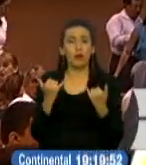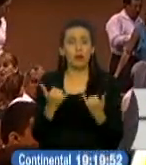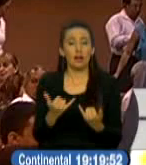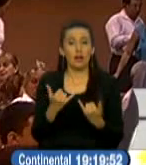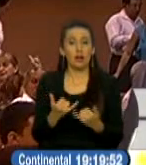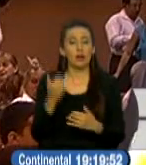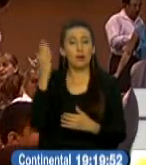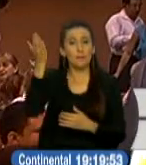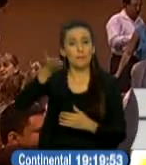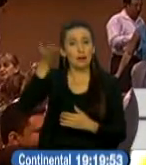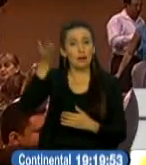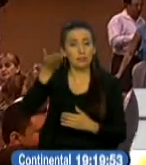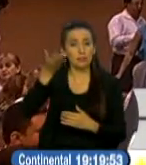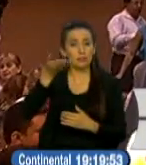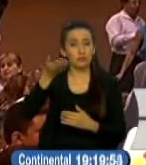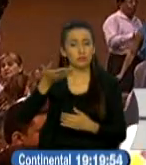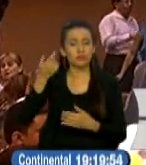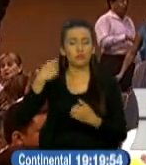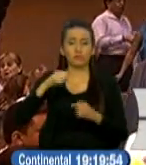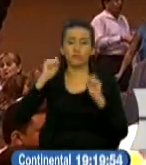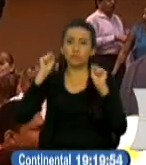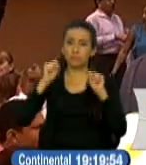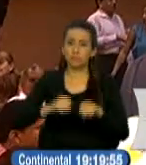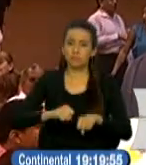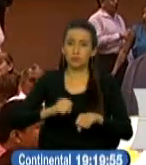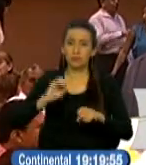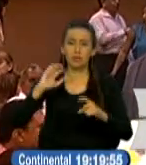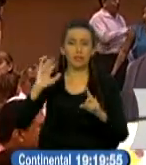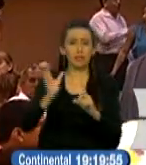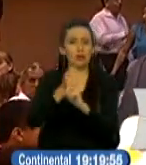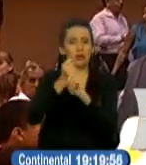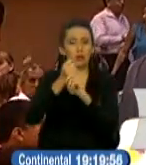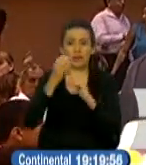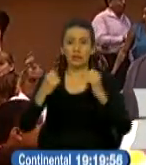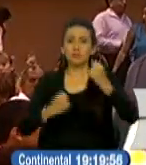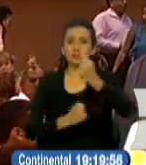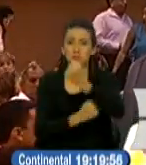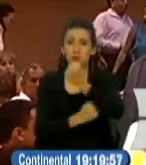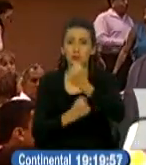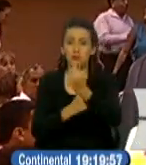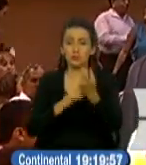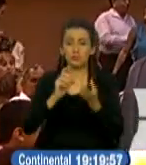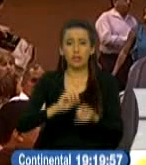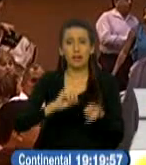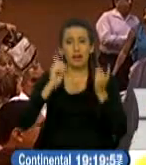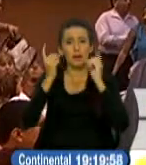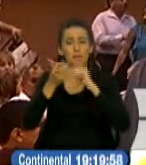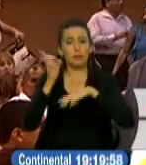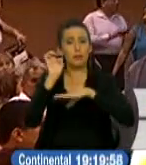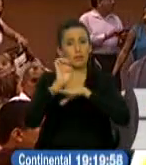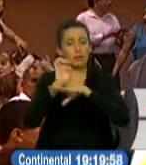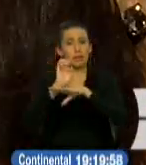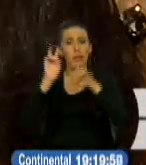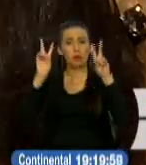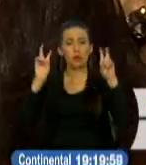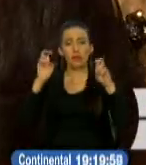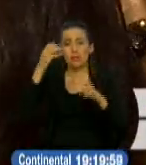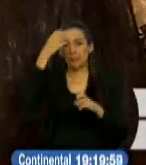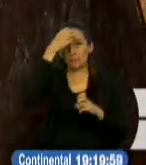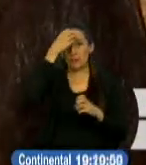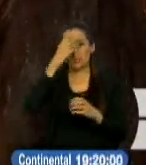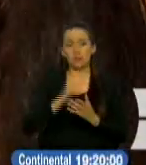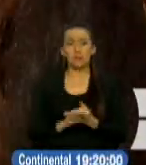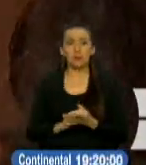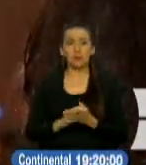maestro ecuatoriano puede apuntar y decir, bueno, se está fortaleciendo y ha cambiado el Ecuador en el sistema educativo. Para